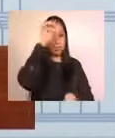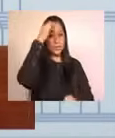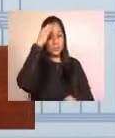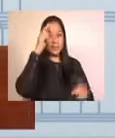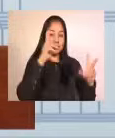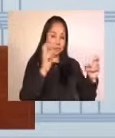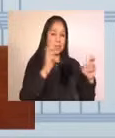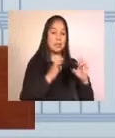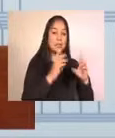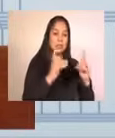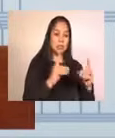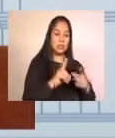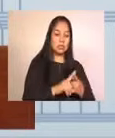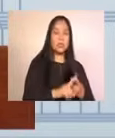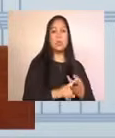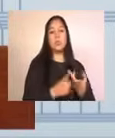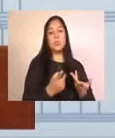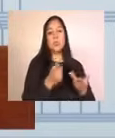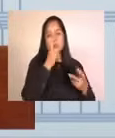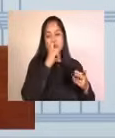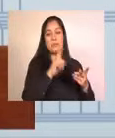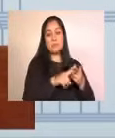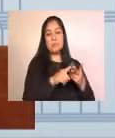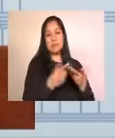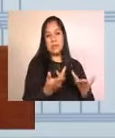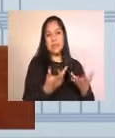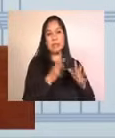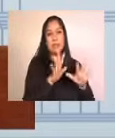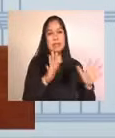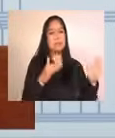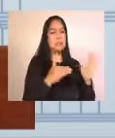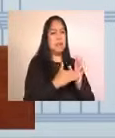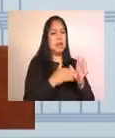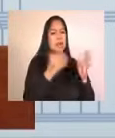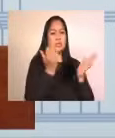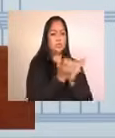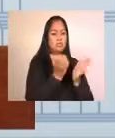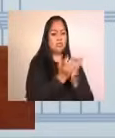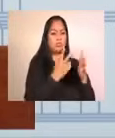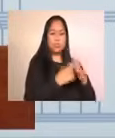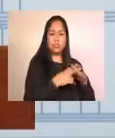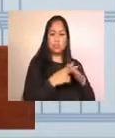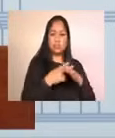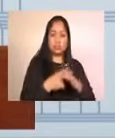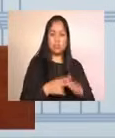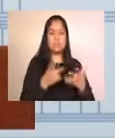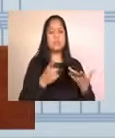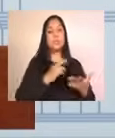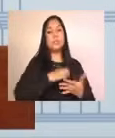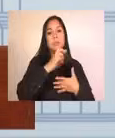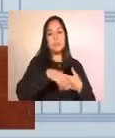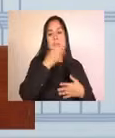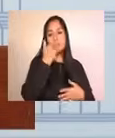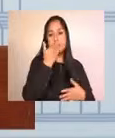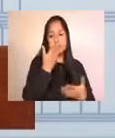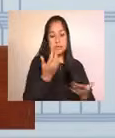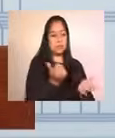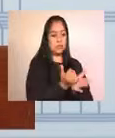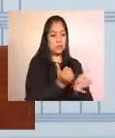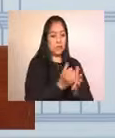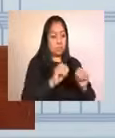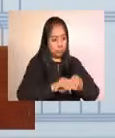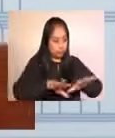de educación, ¿verdad? Más de 10.000 escuelas remozadas, el programa de alimentación escolar con una extensión